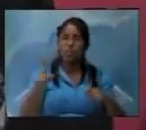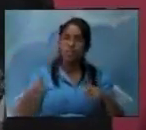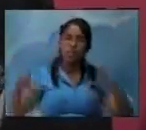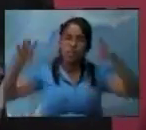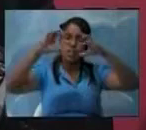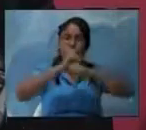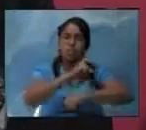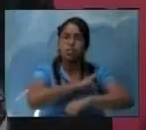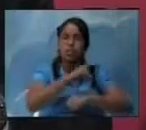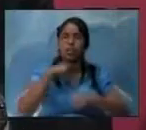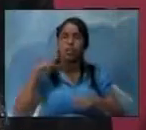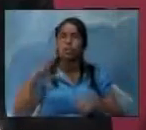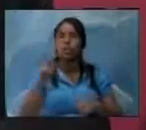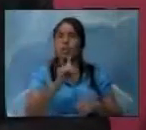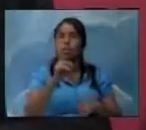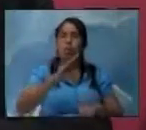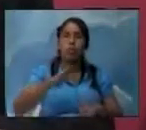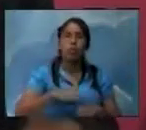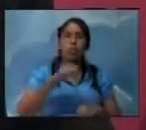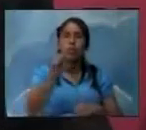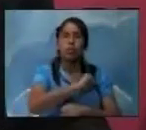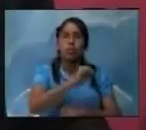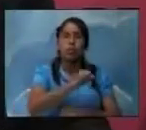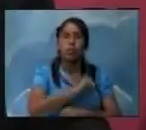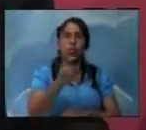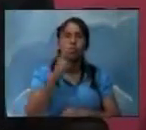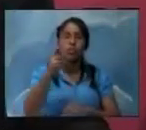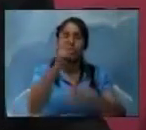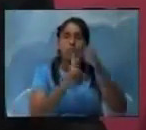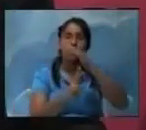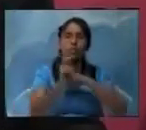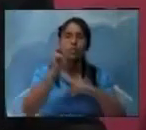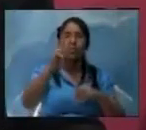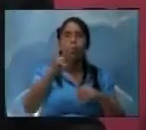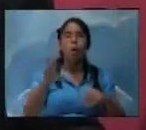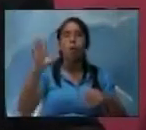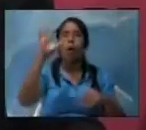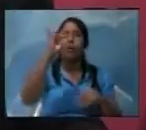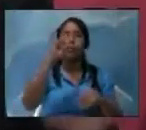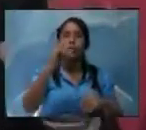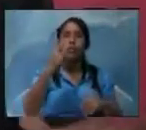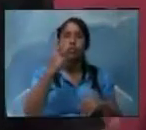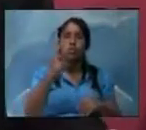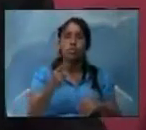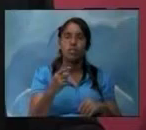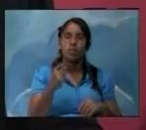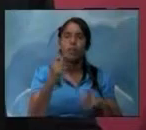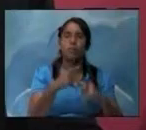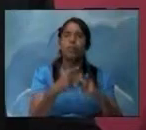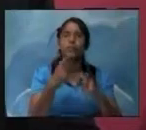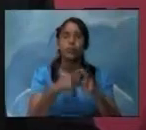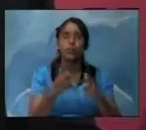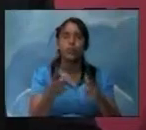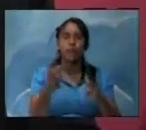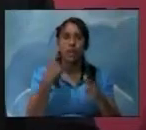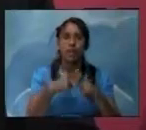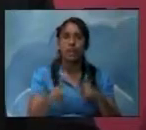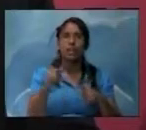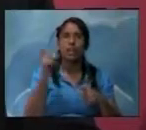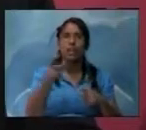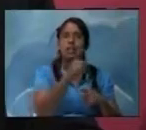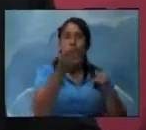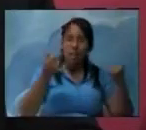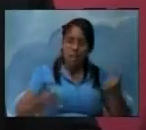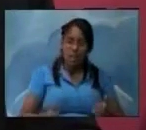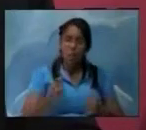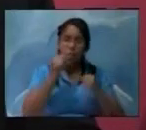de la sombra de la muerte, no podemos temer. Dice el versículo 28. Entonces Nabucodonosor